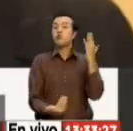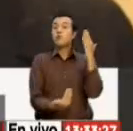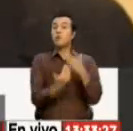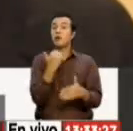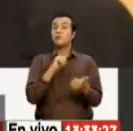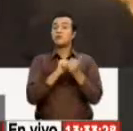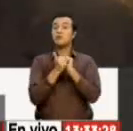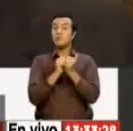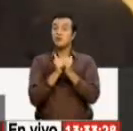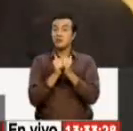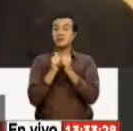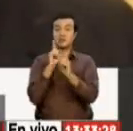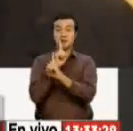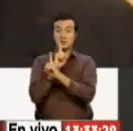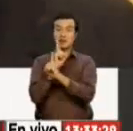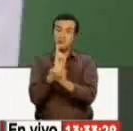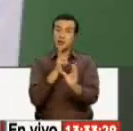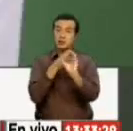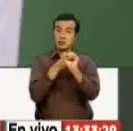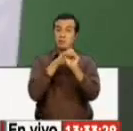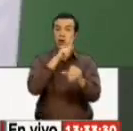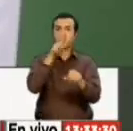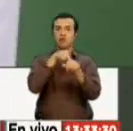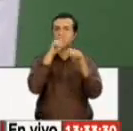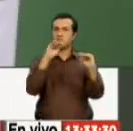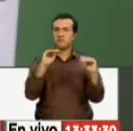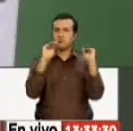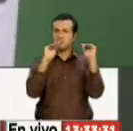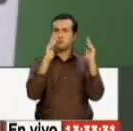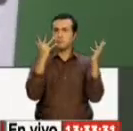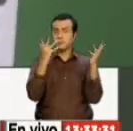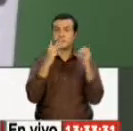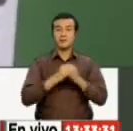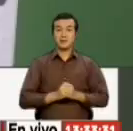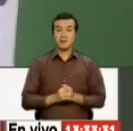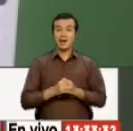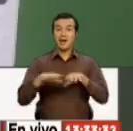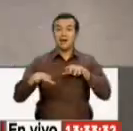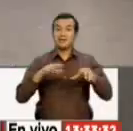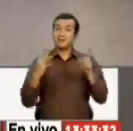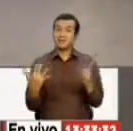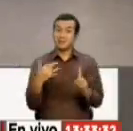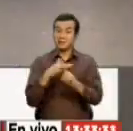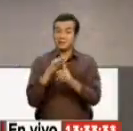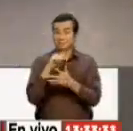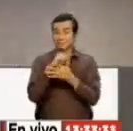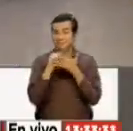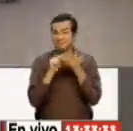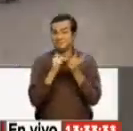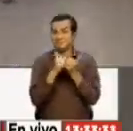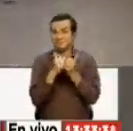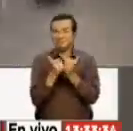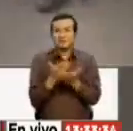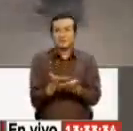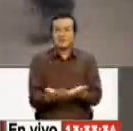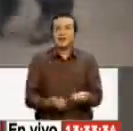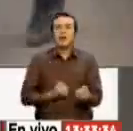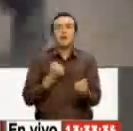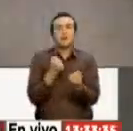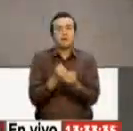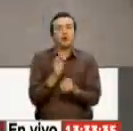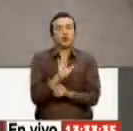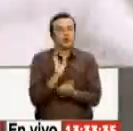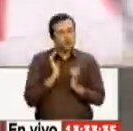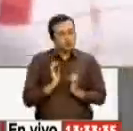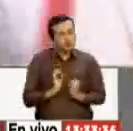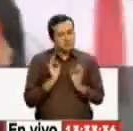deportistas adaptados en el proyecto de alto rendimiento. Con estas actividades inclusivas en el deporte, no solo se les ayuda a fortalecerse